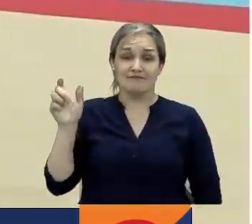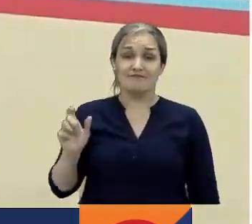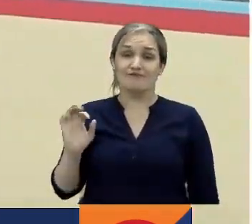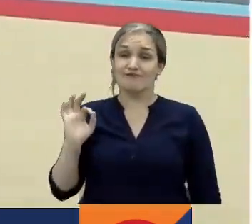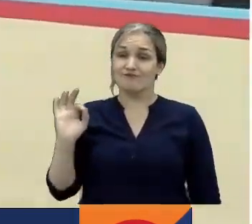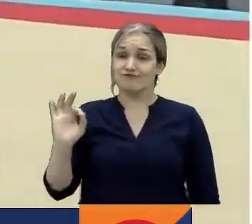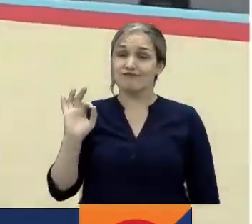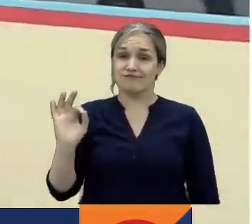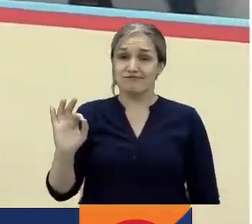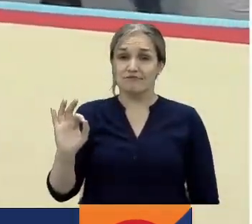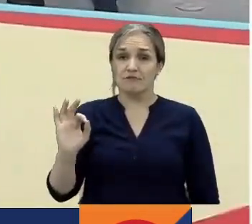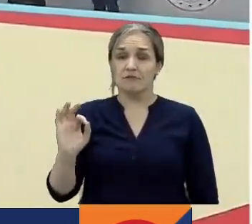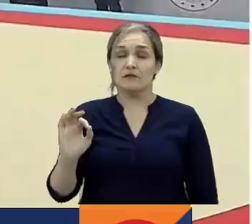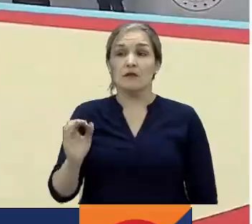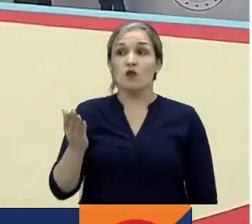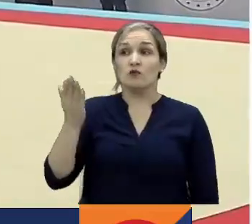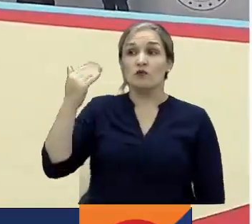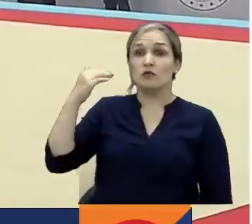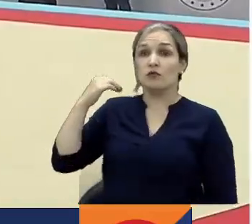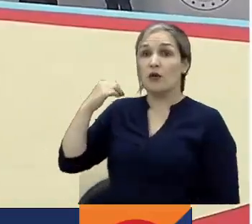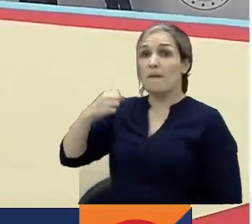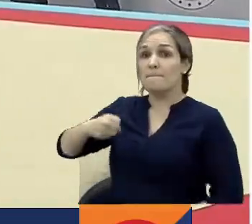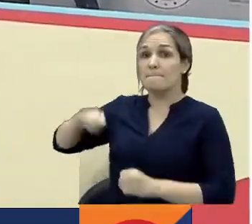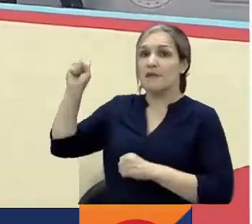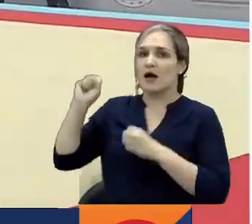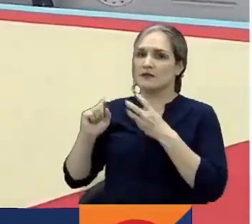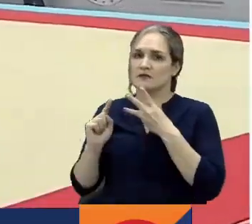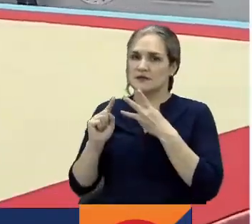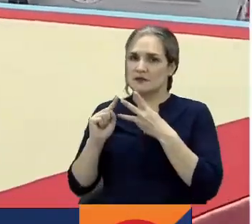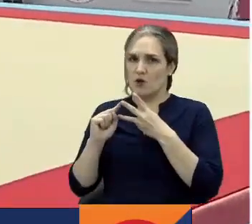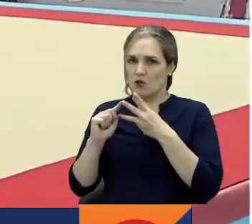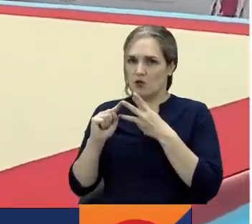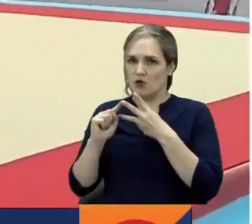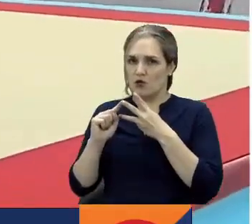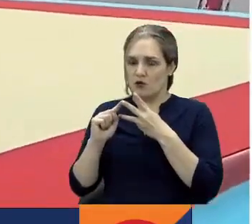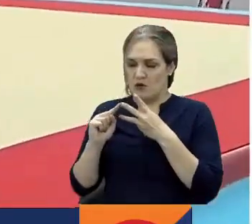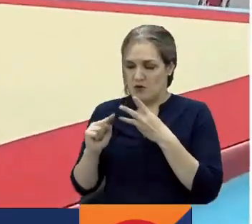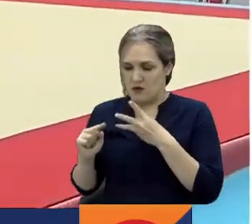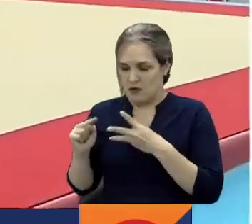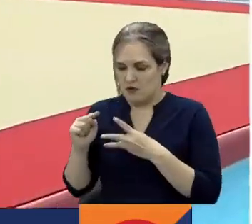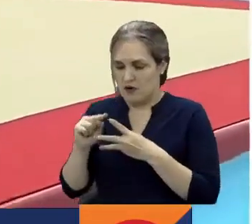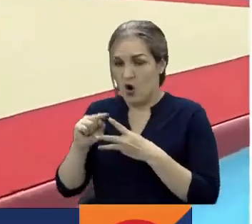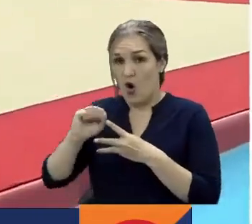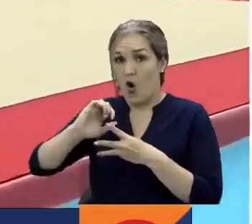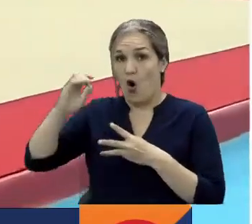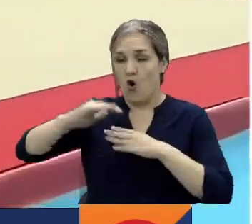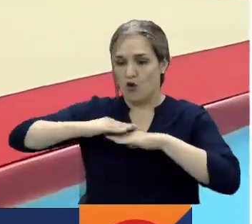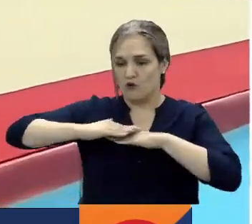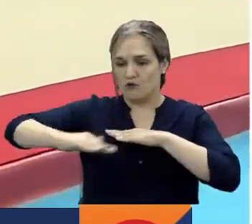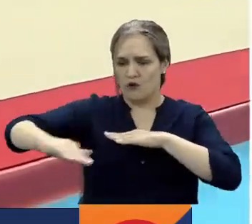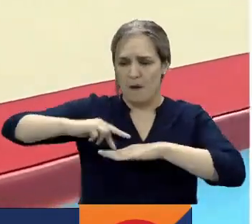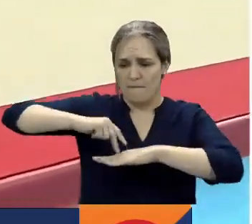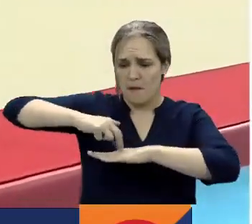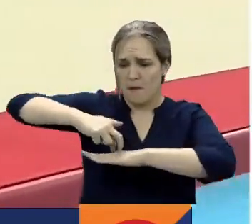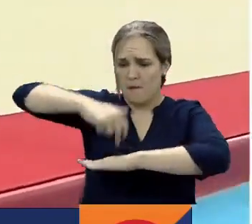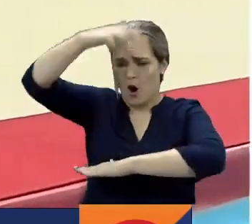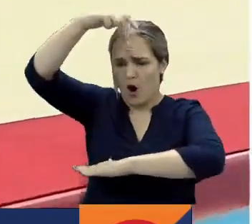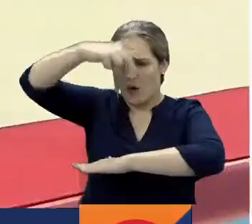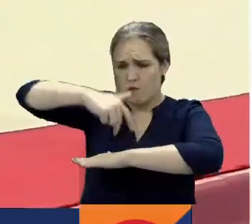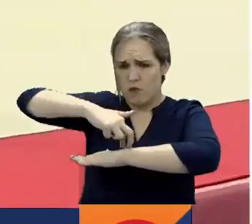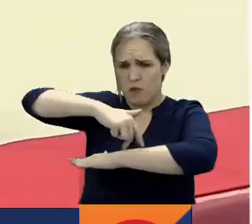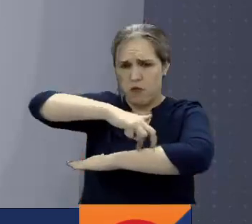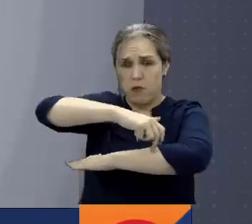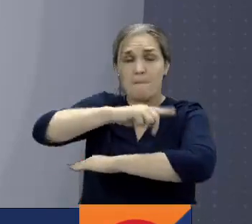Logró la medalla de plata en All Around y un oro en las pruebas de suelo, que se convierte en histórico por ser la primera vez que se conquista